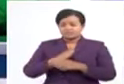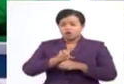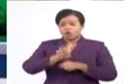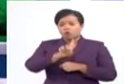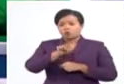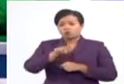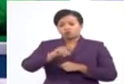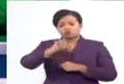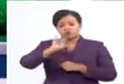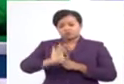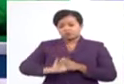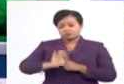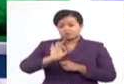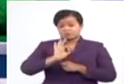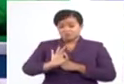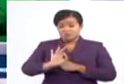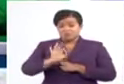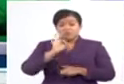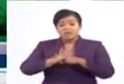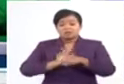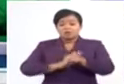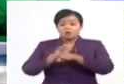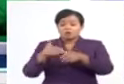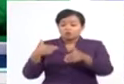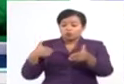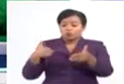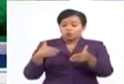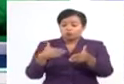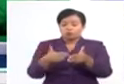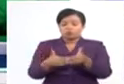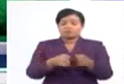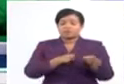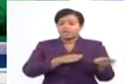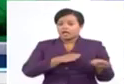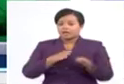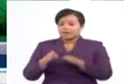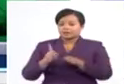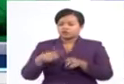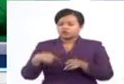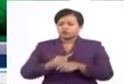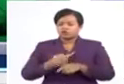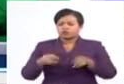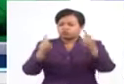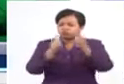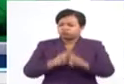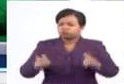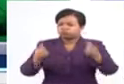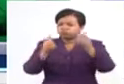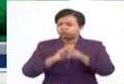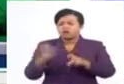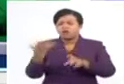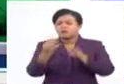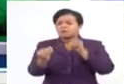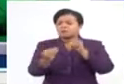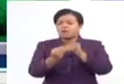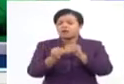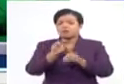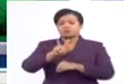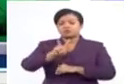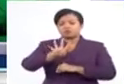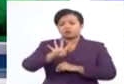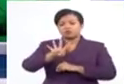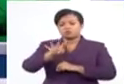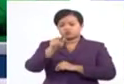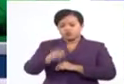1,6%. Se trabaja para precisar la fuente de infección de 24 de los diagnosticados ayer.